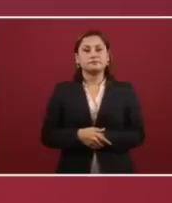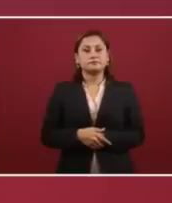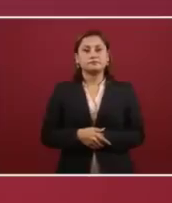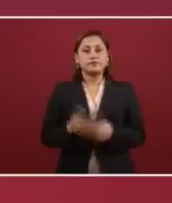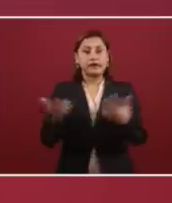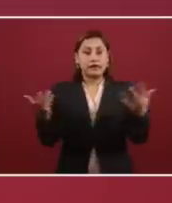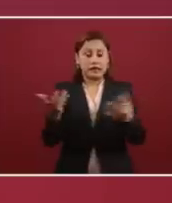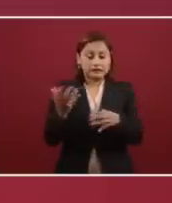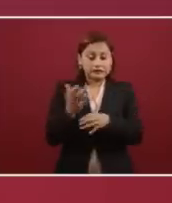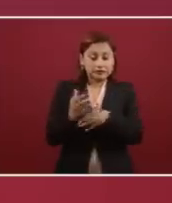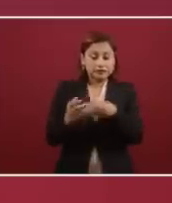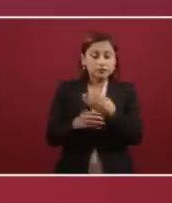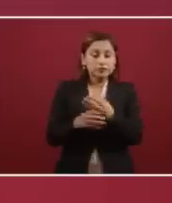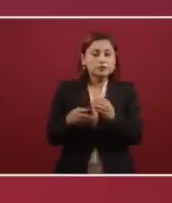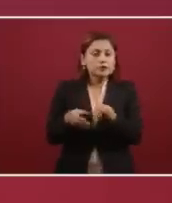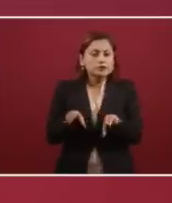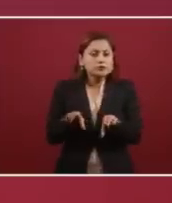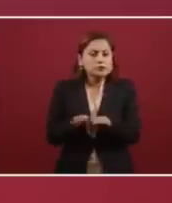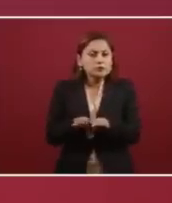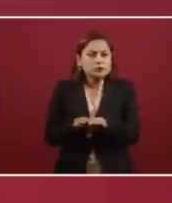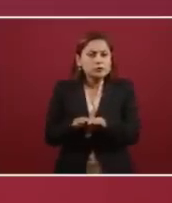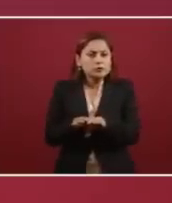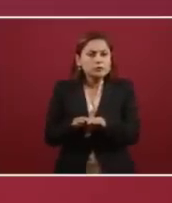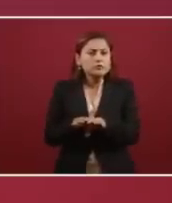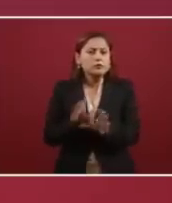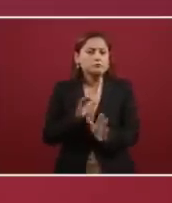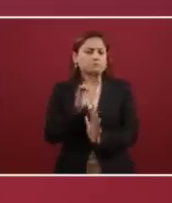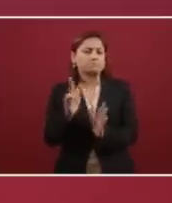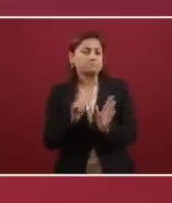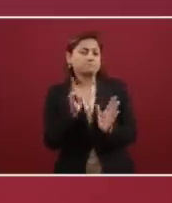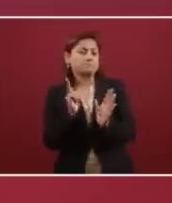legalidad no